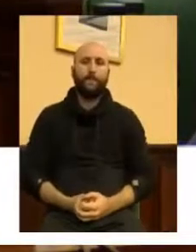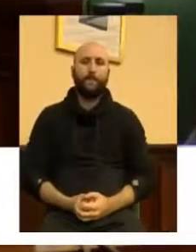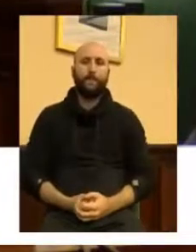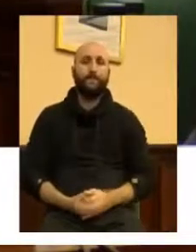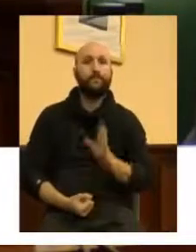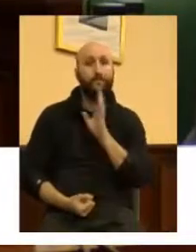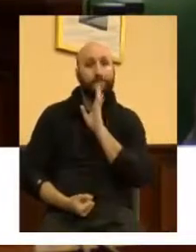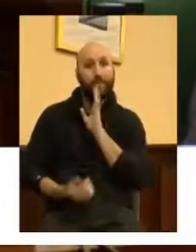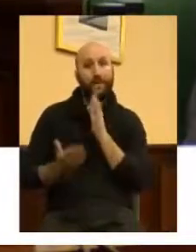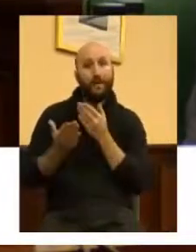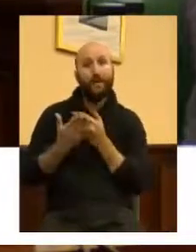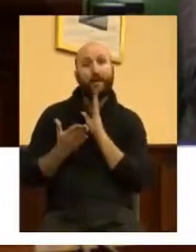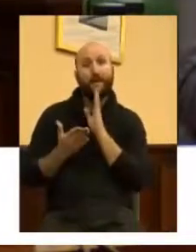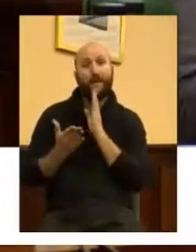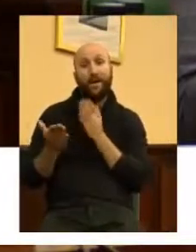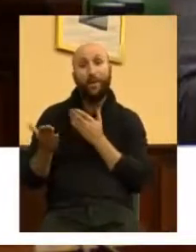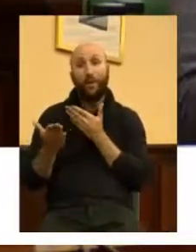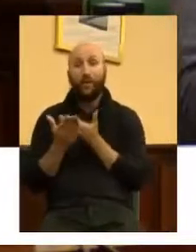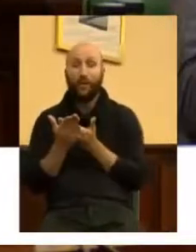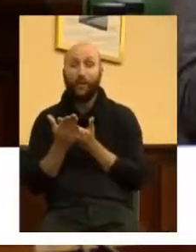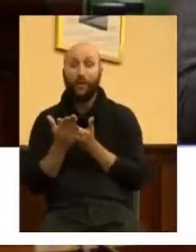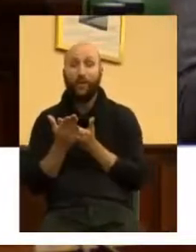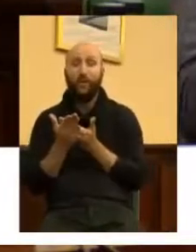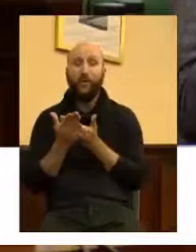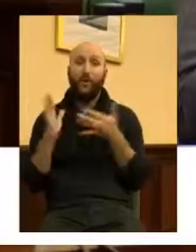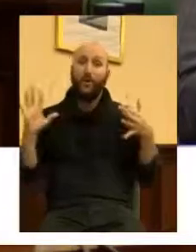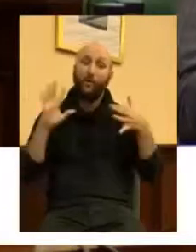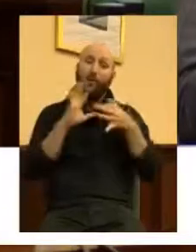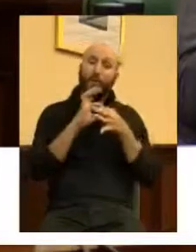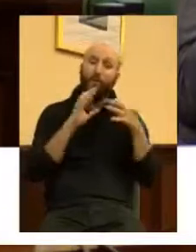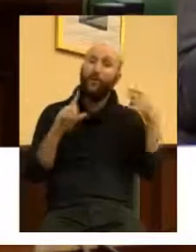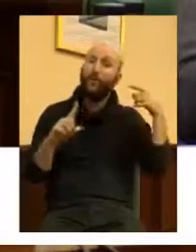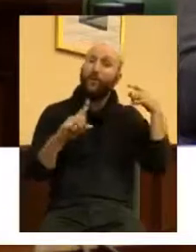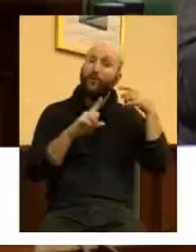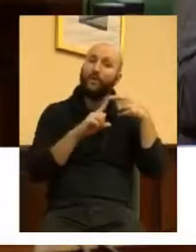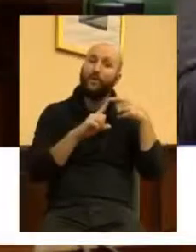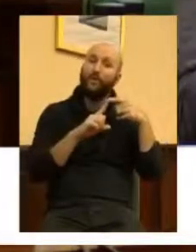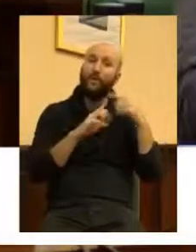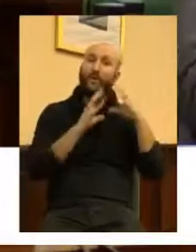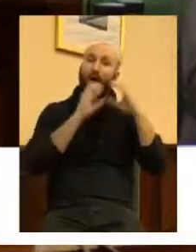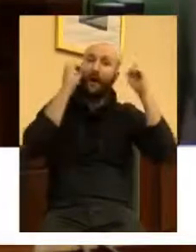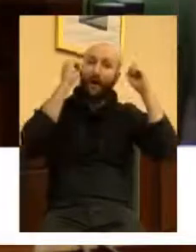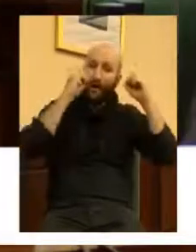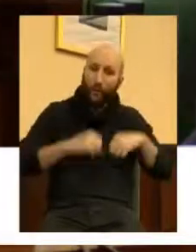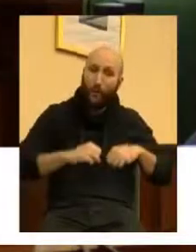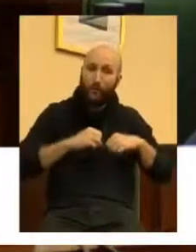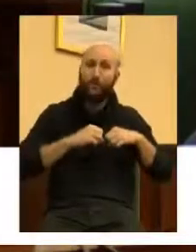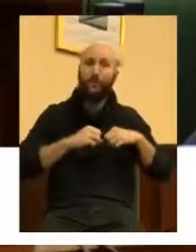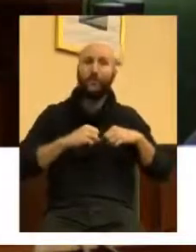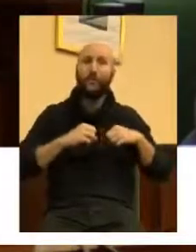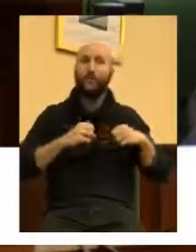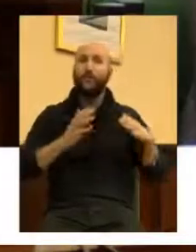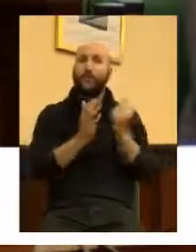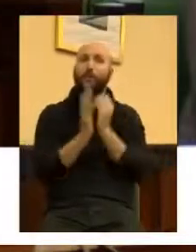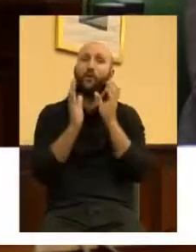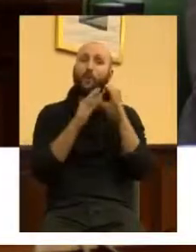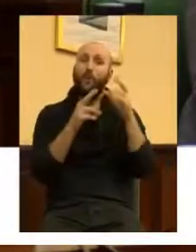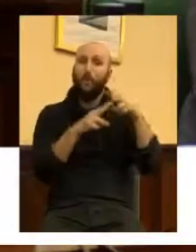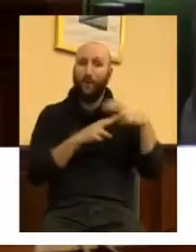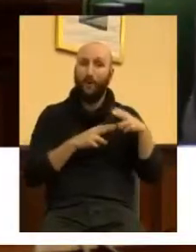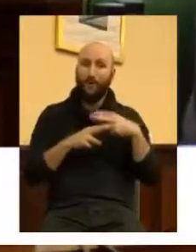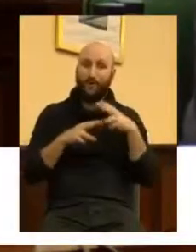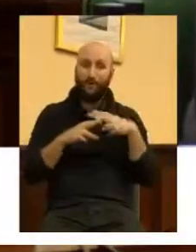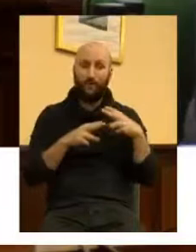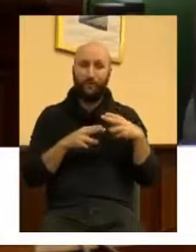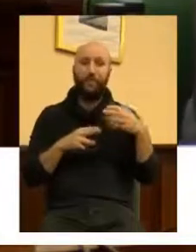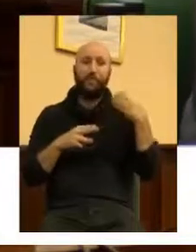esta moción no es concordante con este objetivo de unos acuerdos que alcanzamos todos los partidos de esta